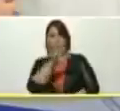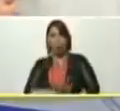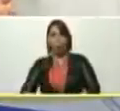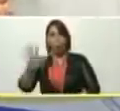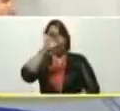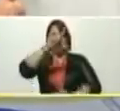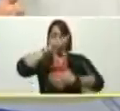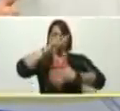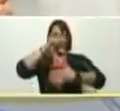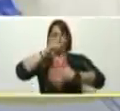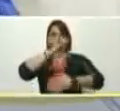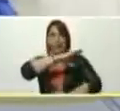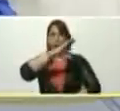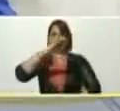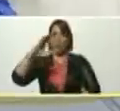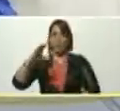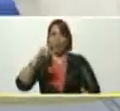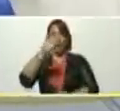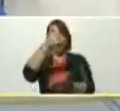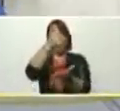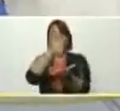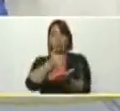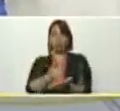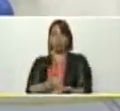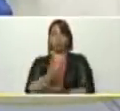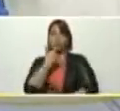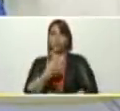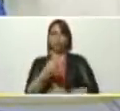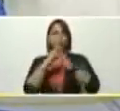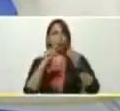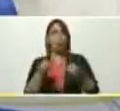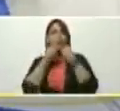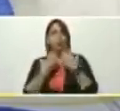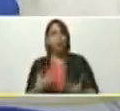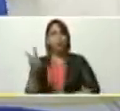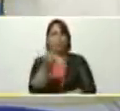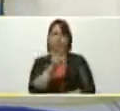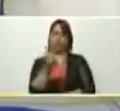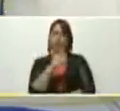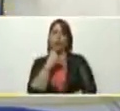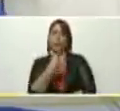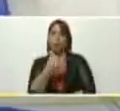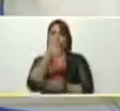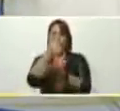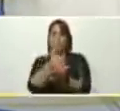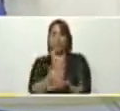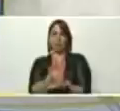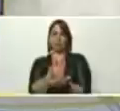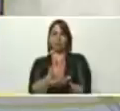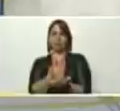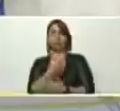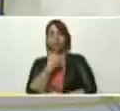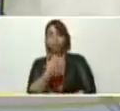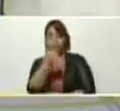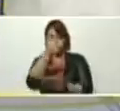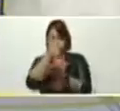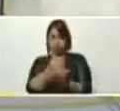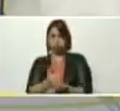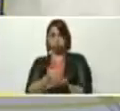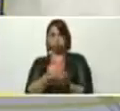Caribe. Amén, digo, amén. Todo lo que sea bueno para Venezuela, le digo amén. Amén,